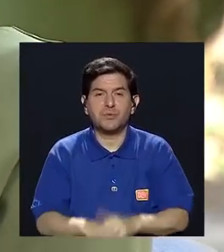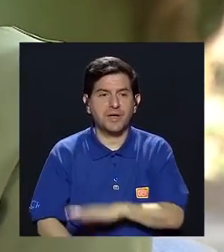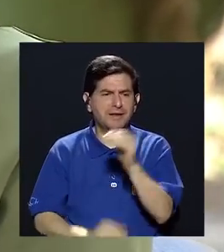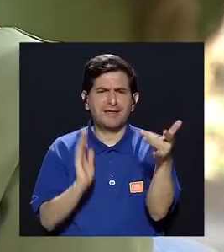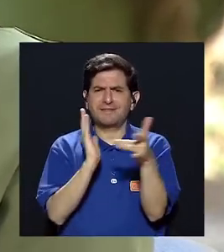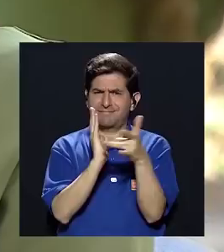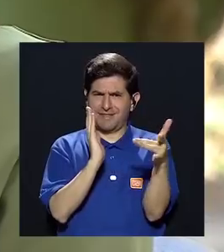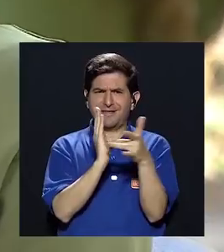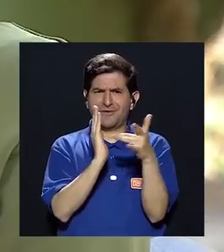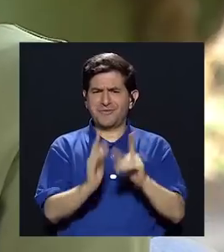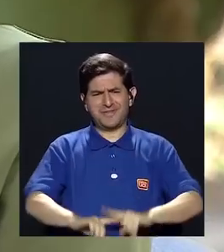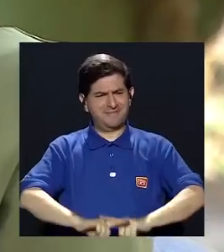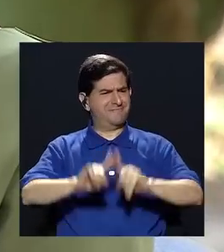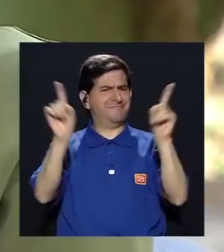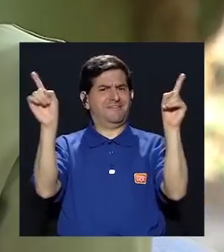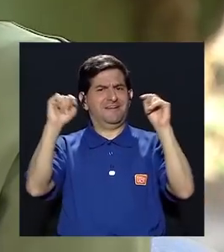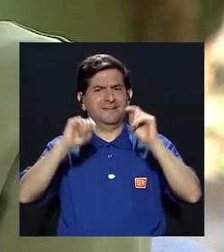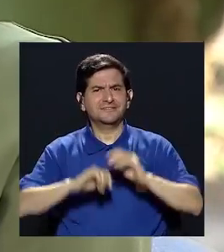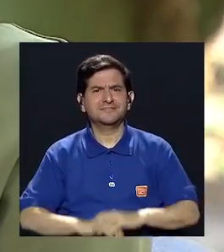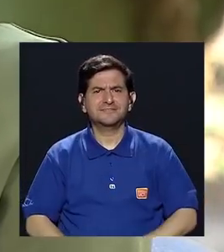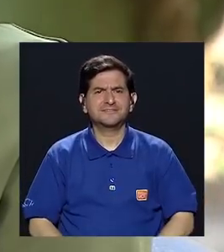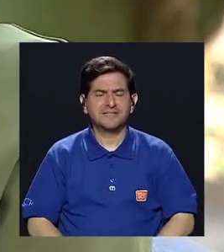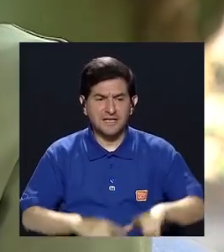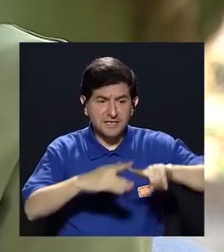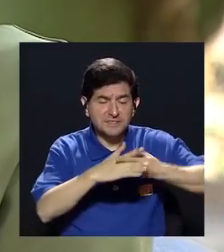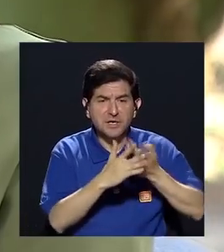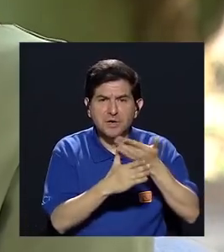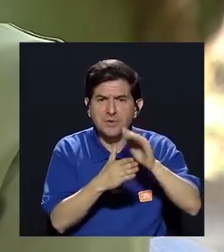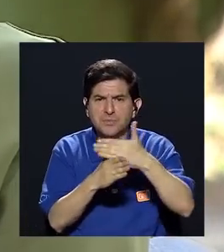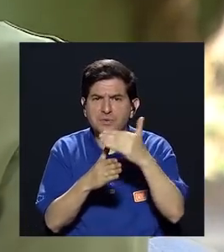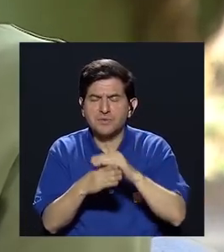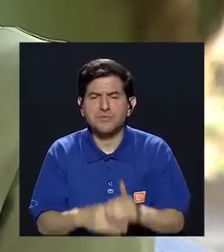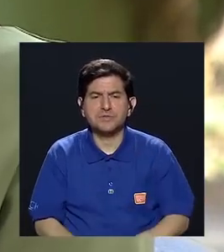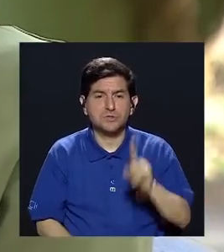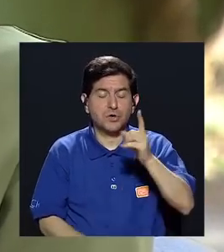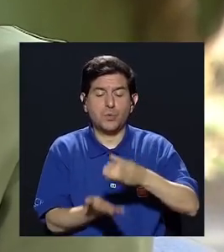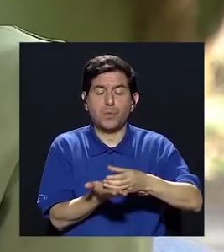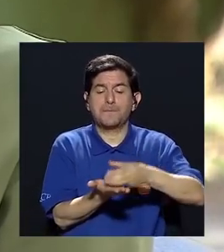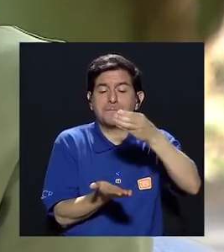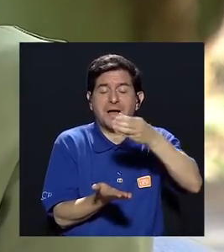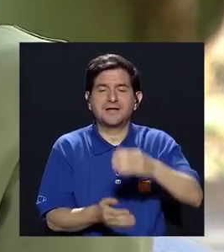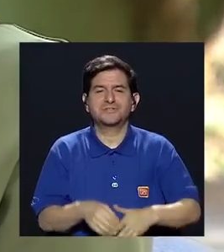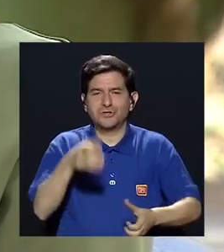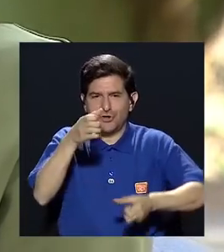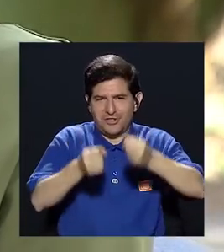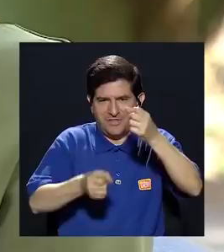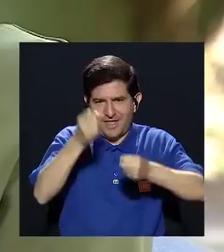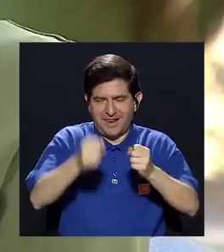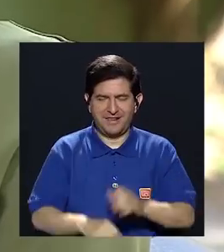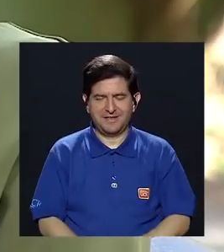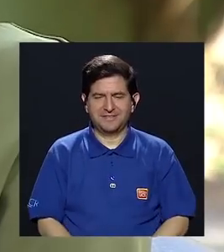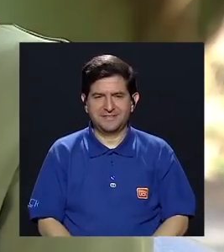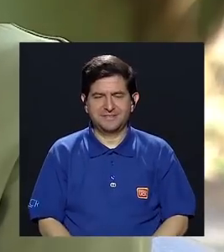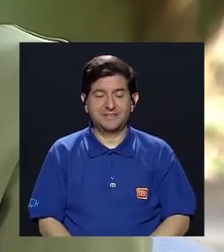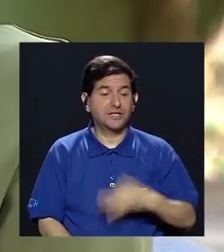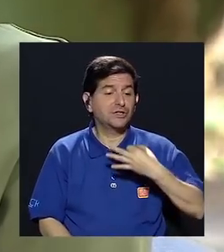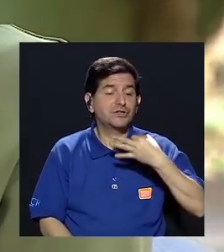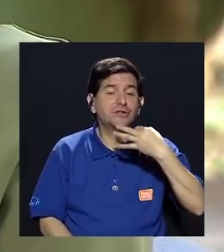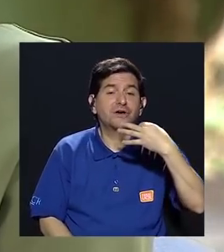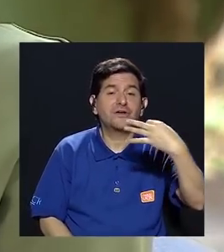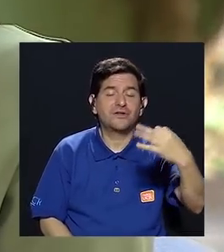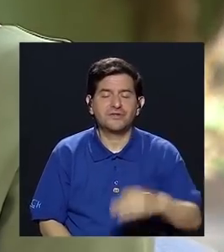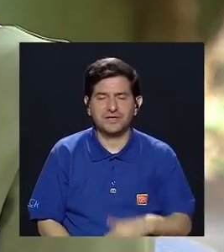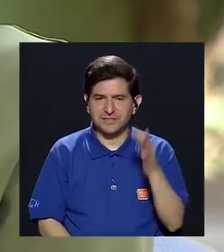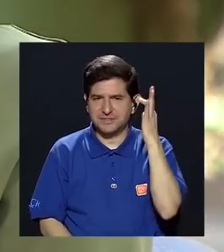la tecnología era diferente, se empezó a distribuir un vaso de leche. Se le daba un vaso de leche